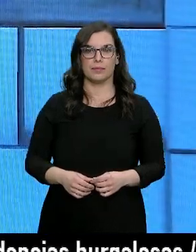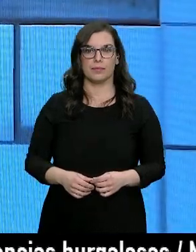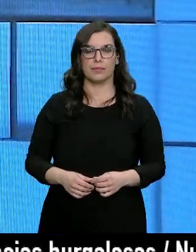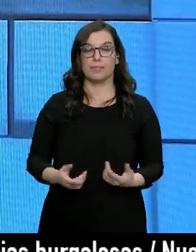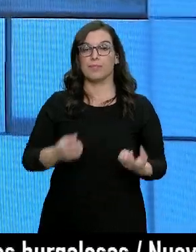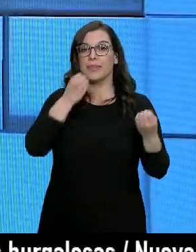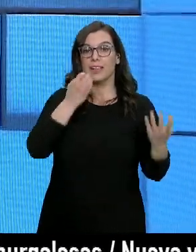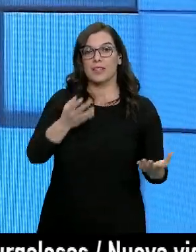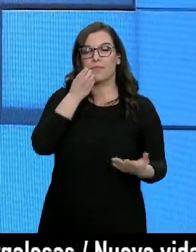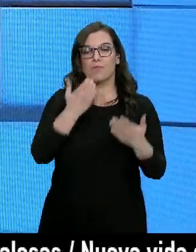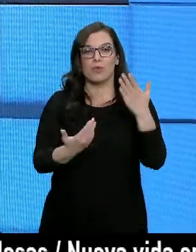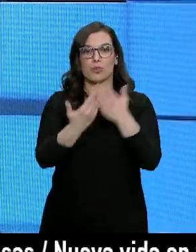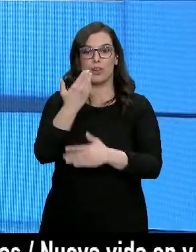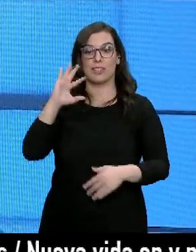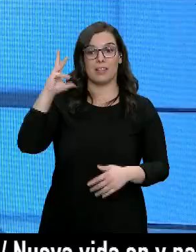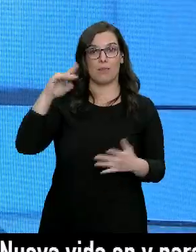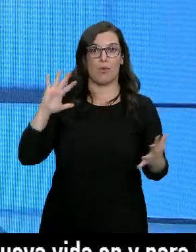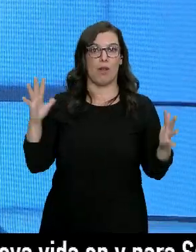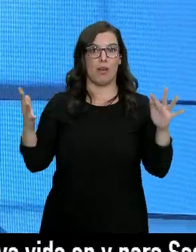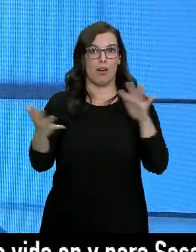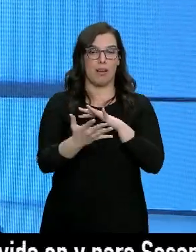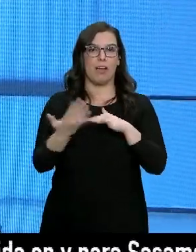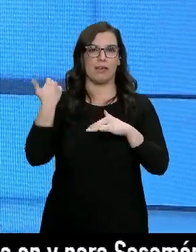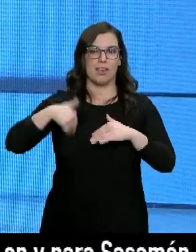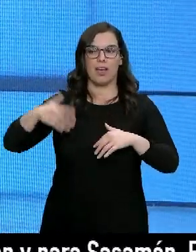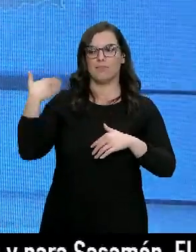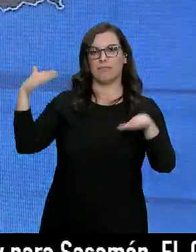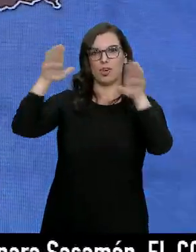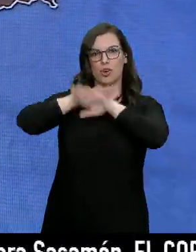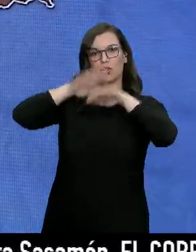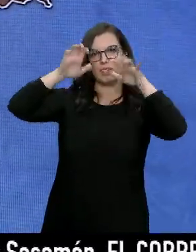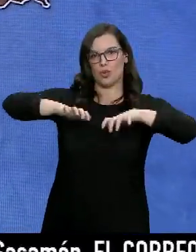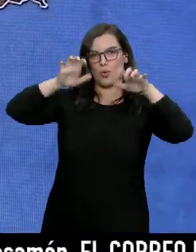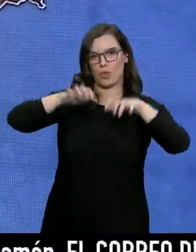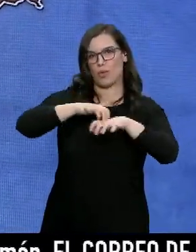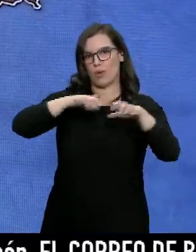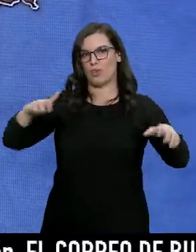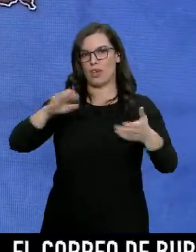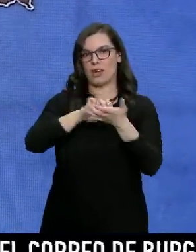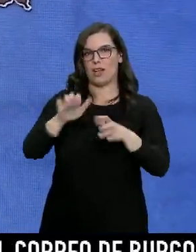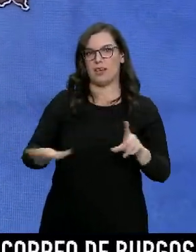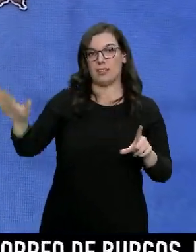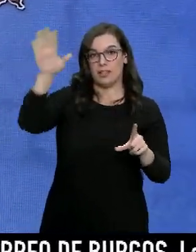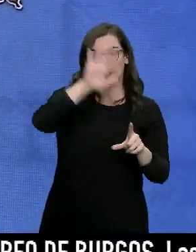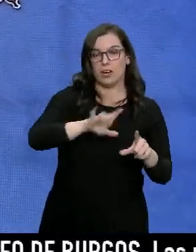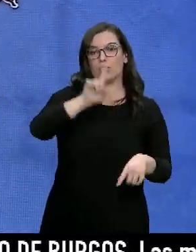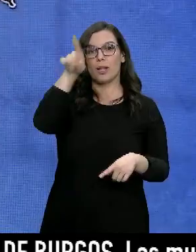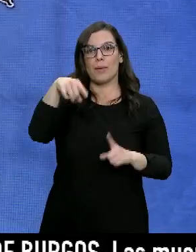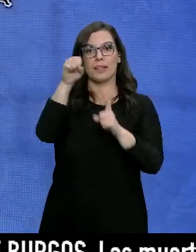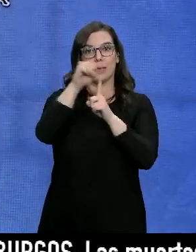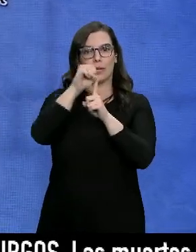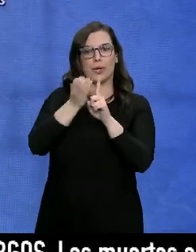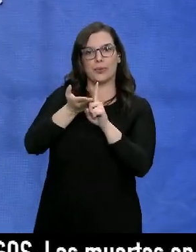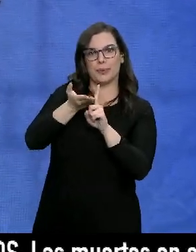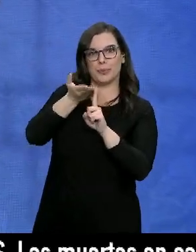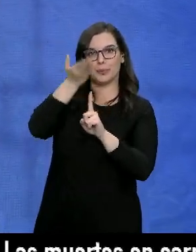¿Qué tal? Muy buenos días. Ha cambiado el tiempo, ya ha llovido durante la noche en gran parte de Castilla y León y también las temperaturas han